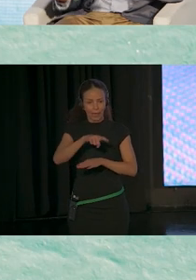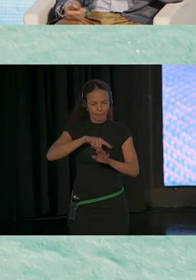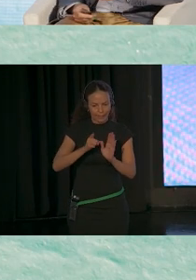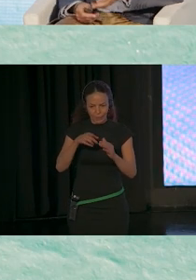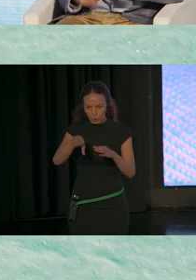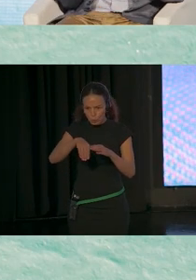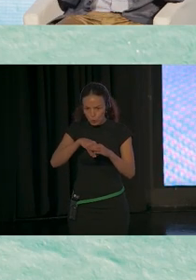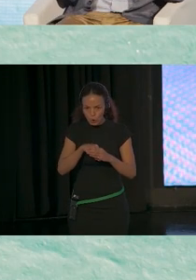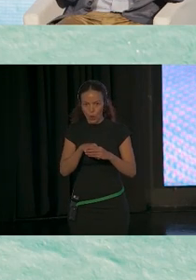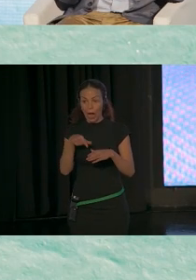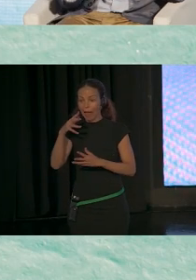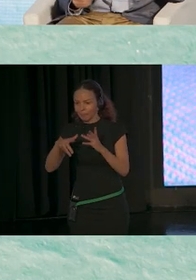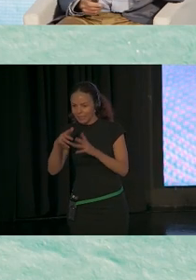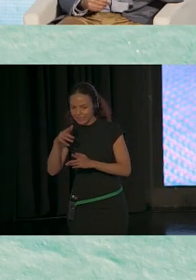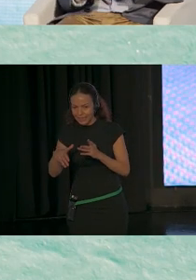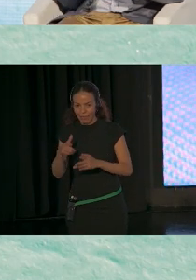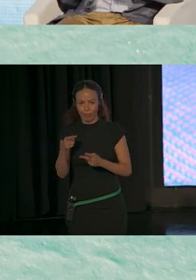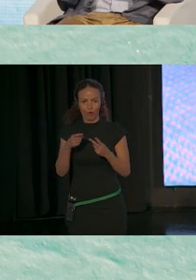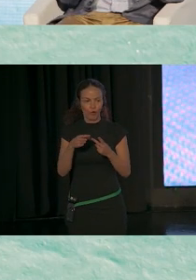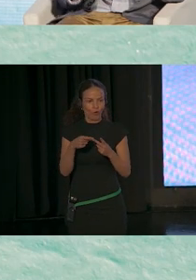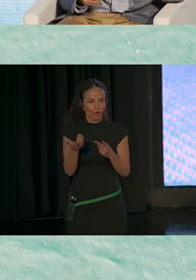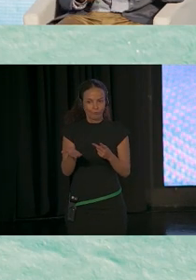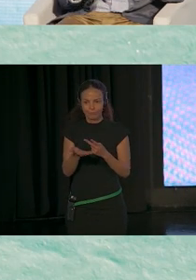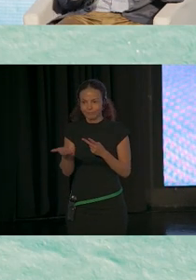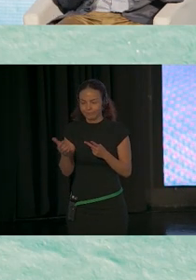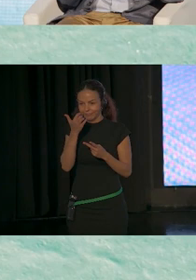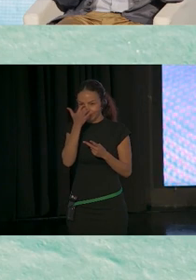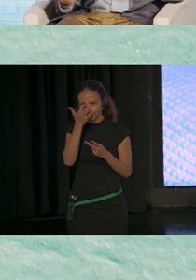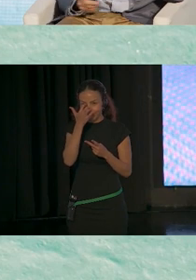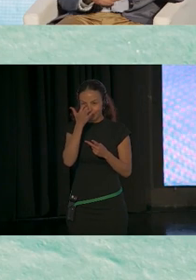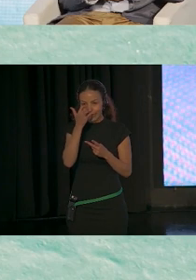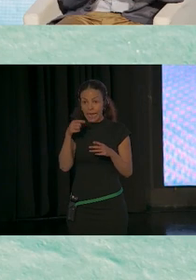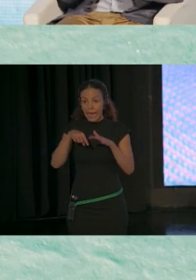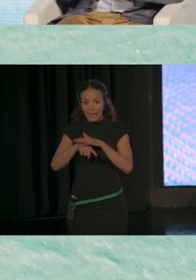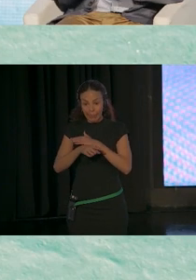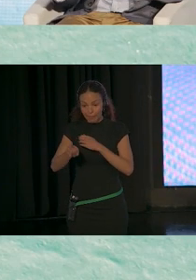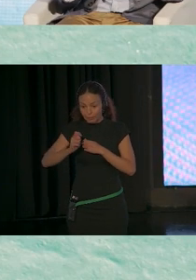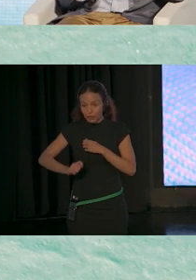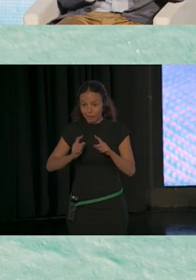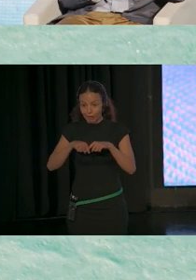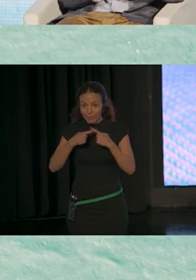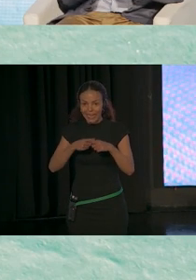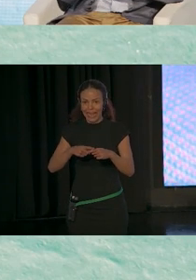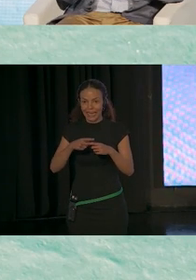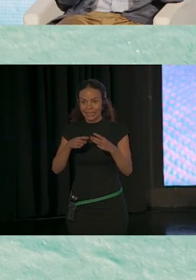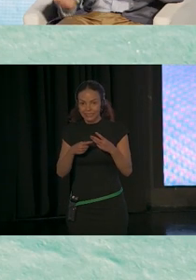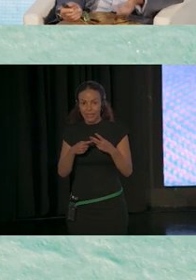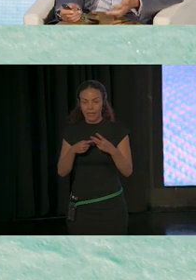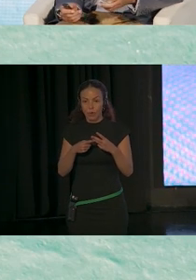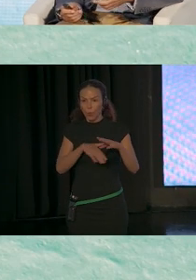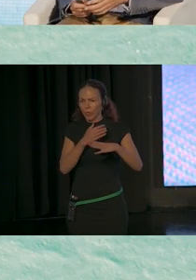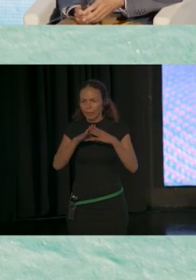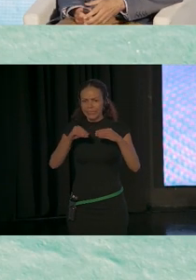teníamos a la administración, teníamos a la gerencia, profesionales, familiares, universidades,